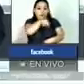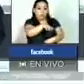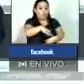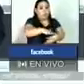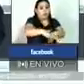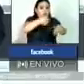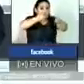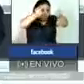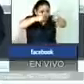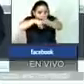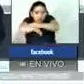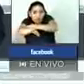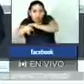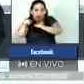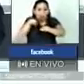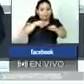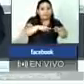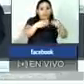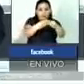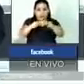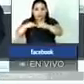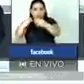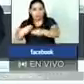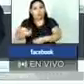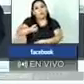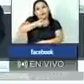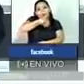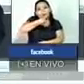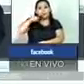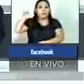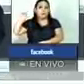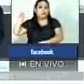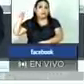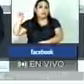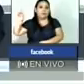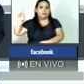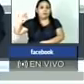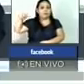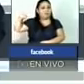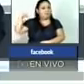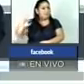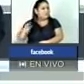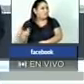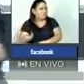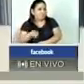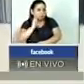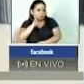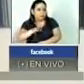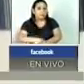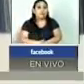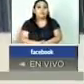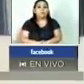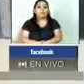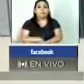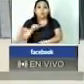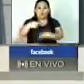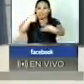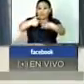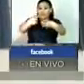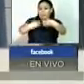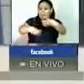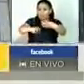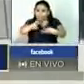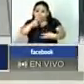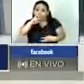donde los internos son pandilleros. El periodista Enrique López nos cuenta qué está ocurriendo. Un régimen de seguridad